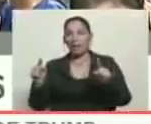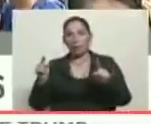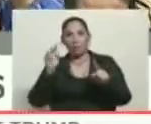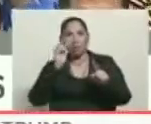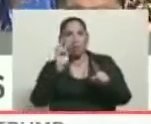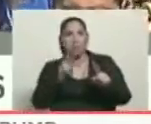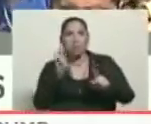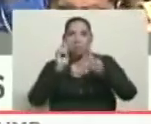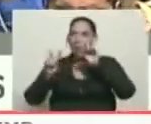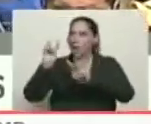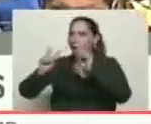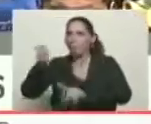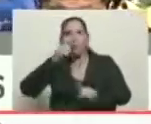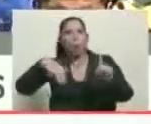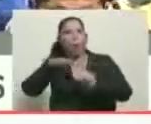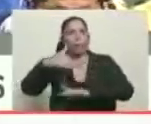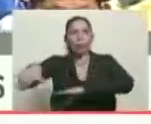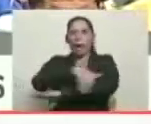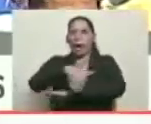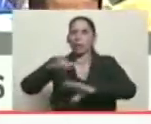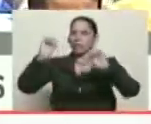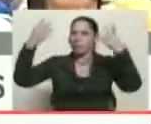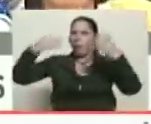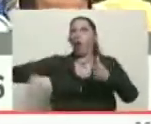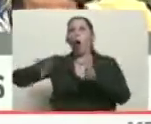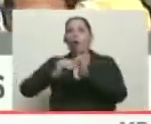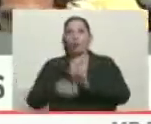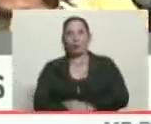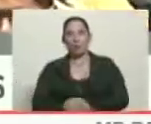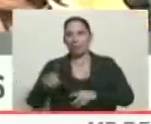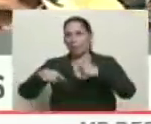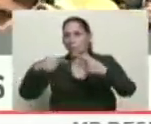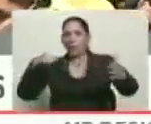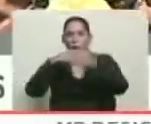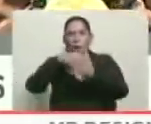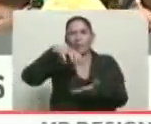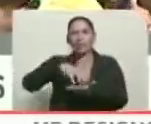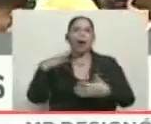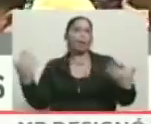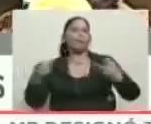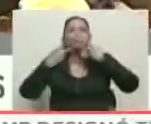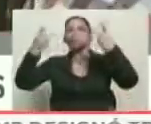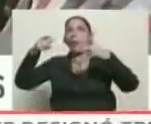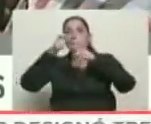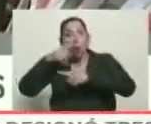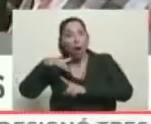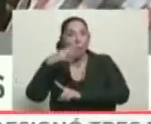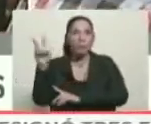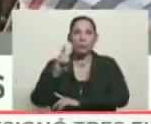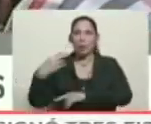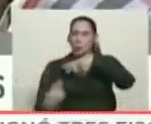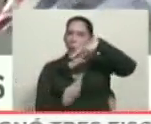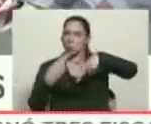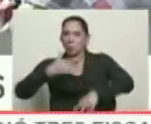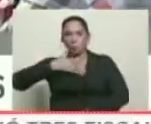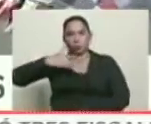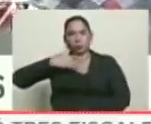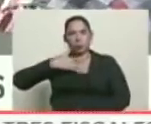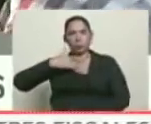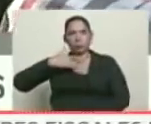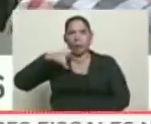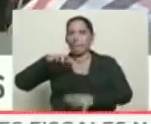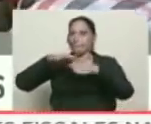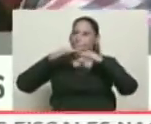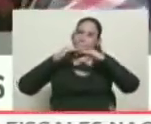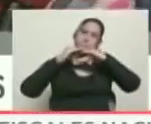calle totalmente en paz, triunfando luego de esa intentona del golpe de Estado. ¿Qué mensaje le está dando el pueblo de Venezuela, el pueblo revolucionario, con esta